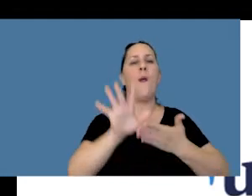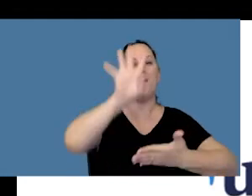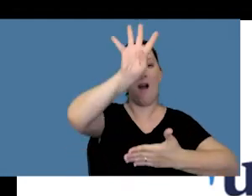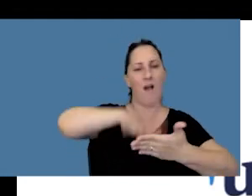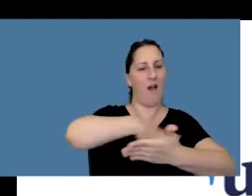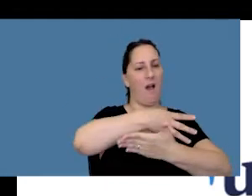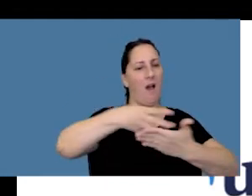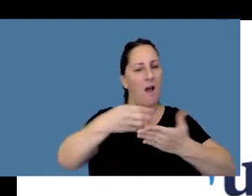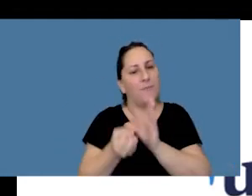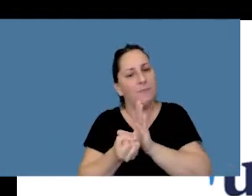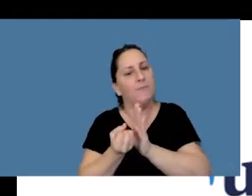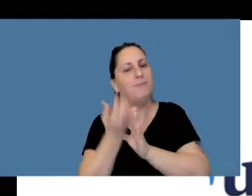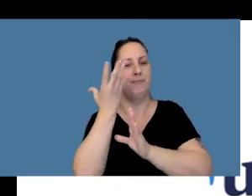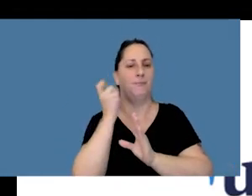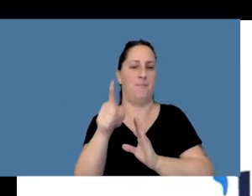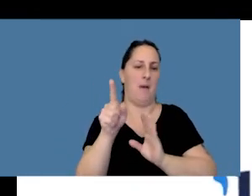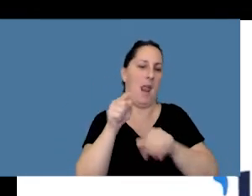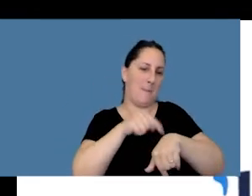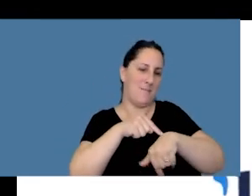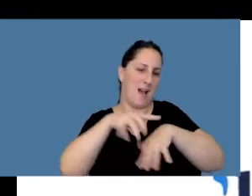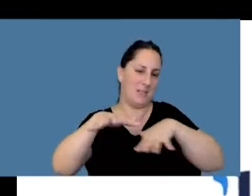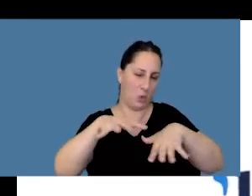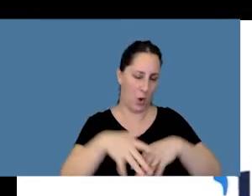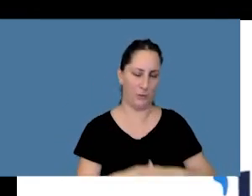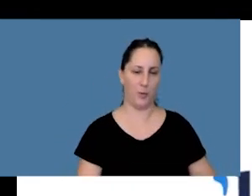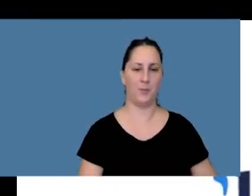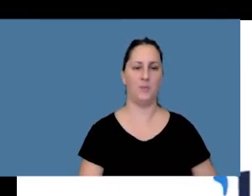que surja para la ocasión.